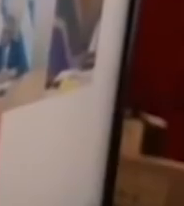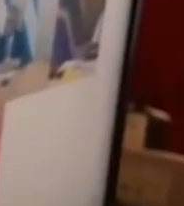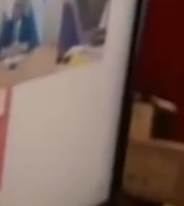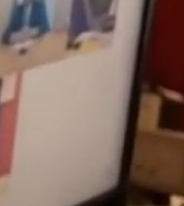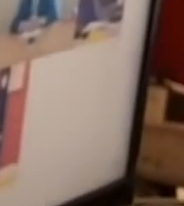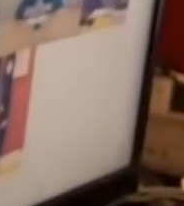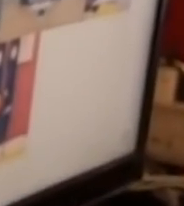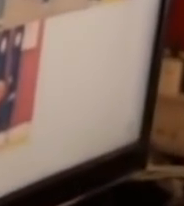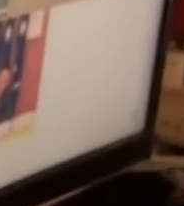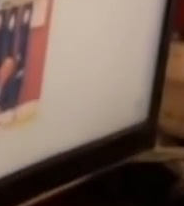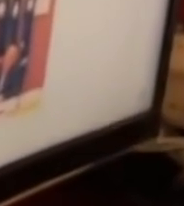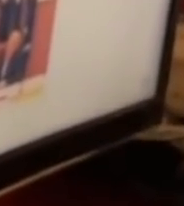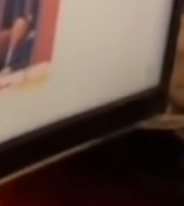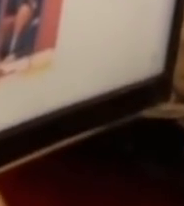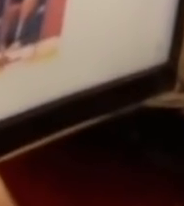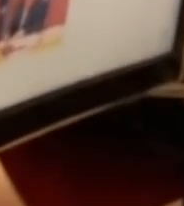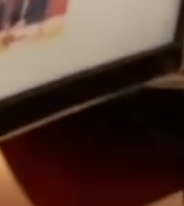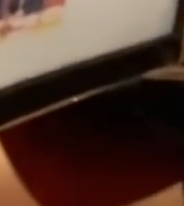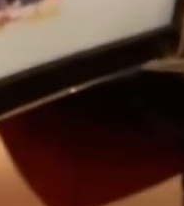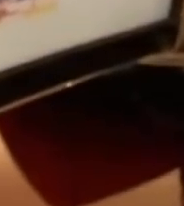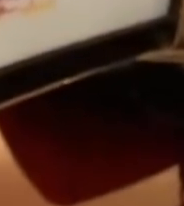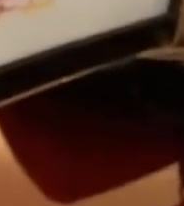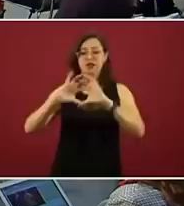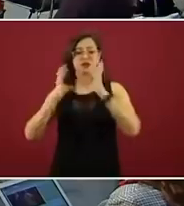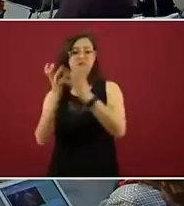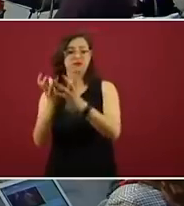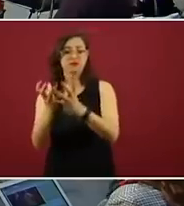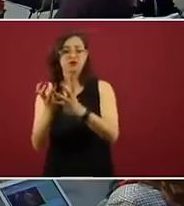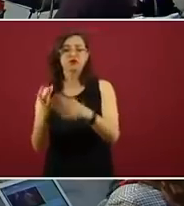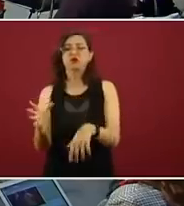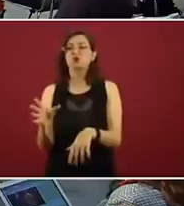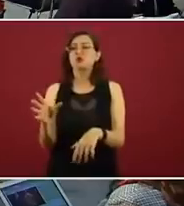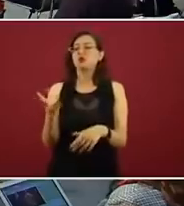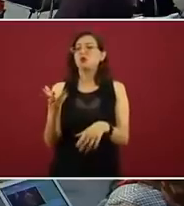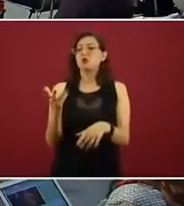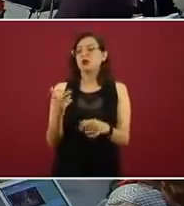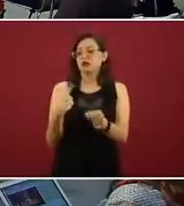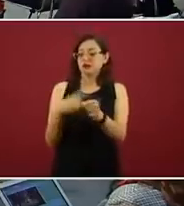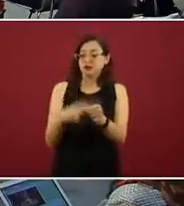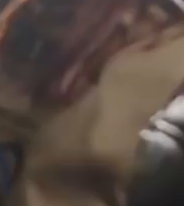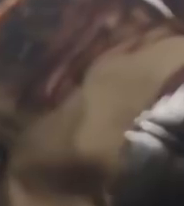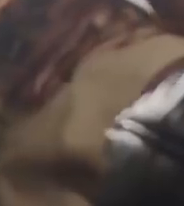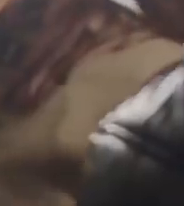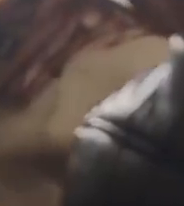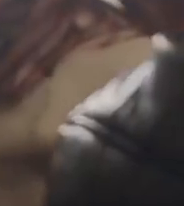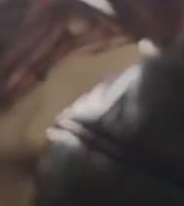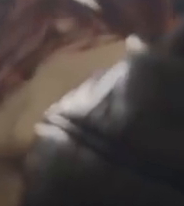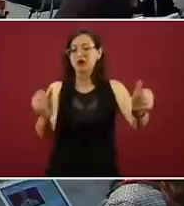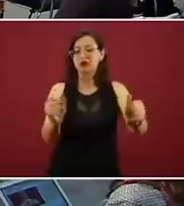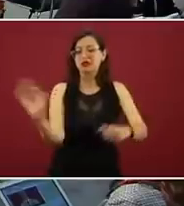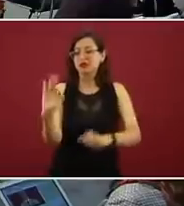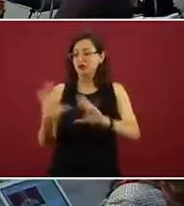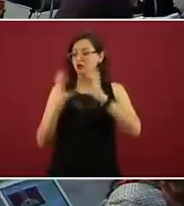del terreno de la conciencia y el diseño de un nuevo modelo económico. Porque quizás después del coronavirus y ante esta situación el mundo ya no vuelva a